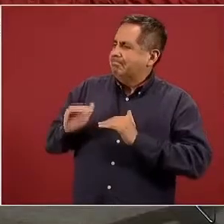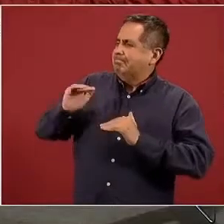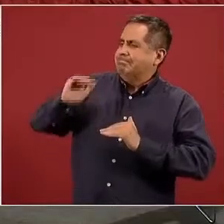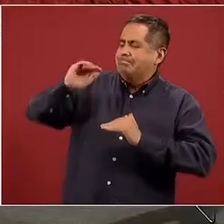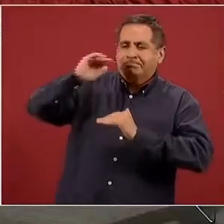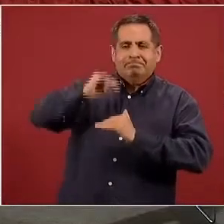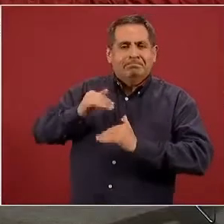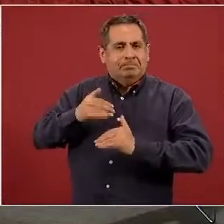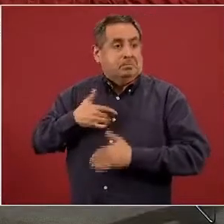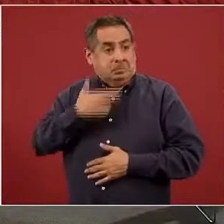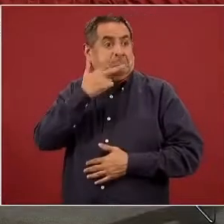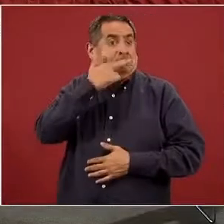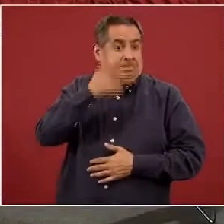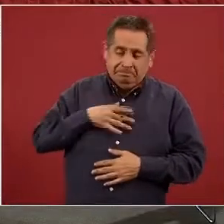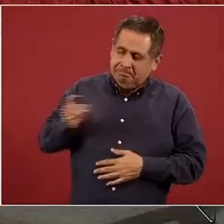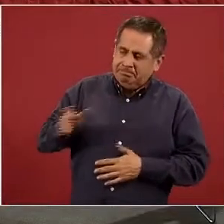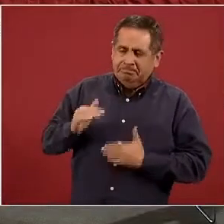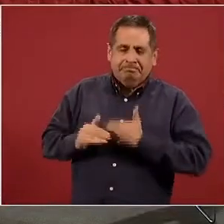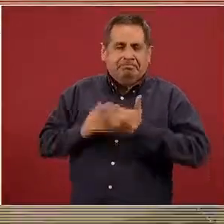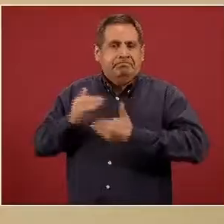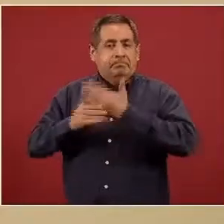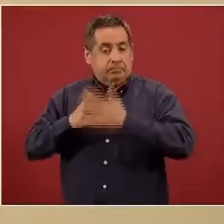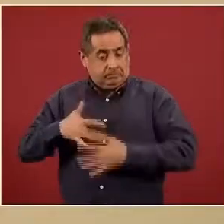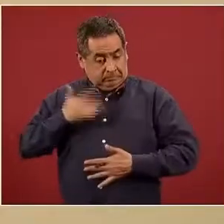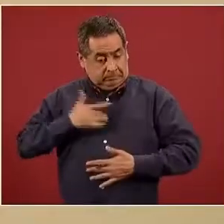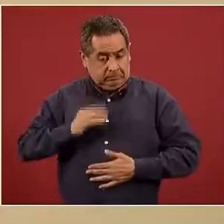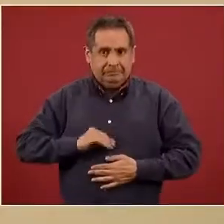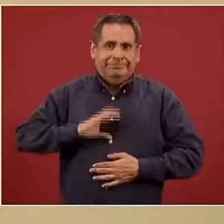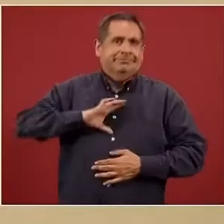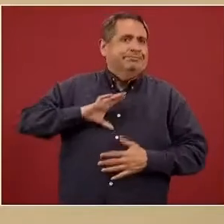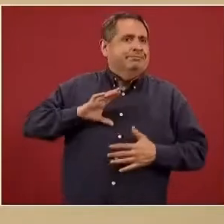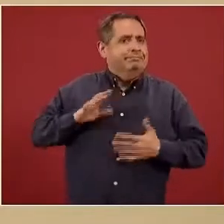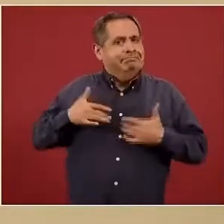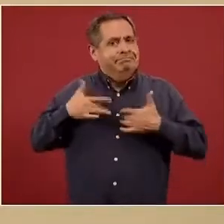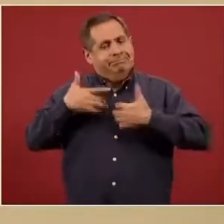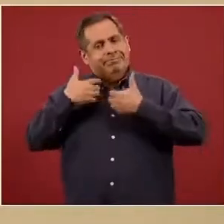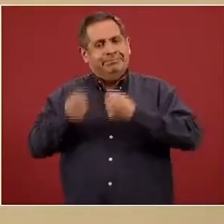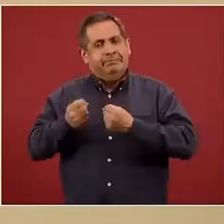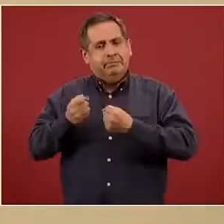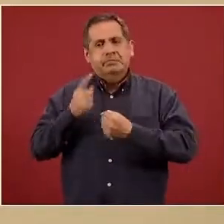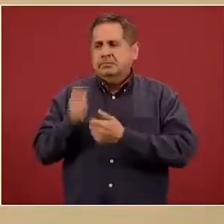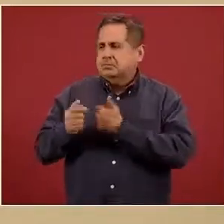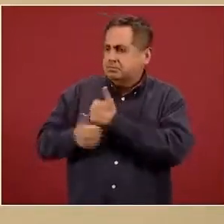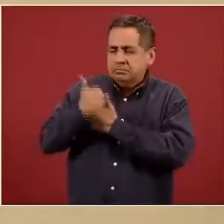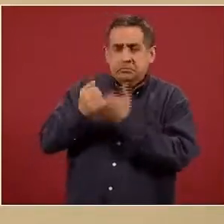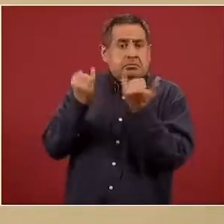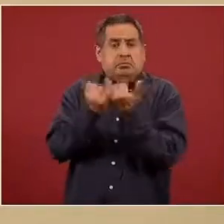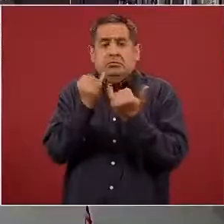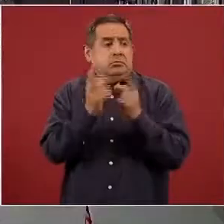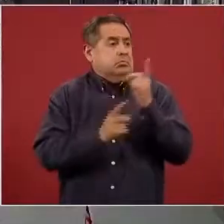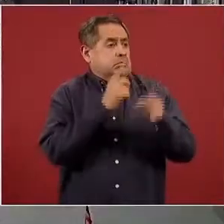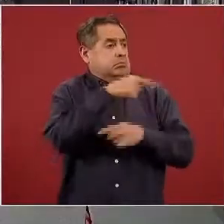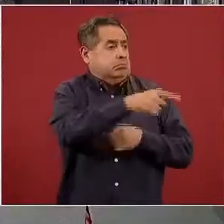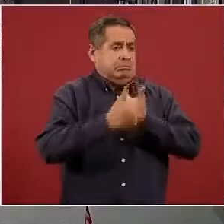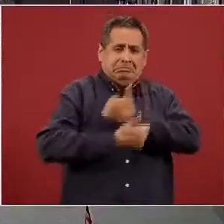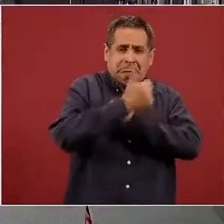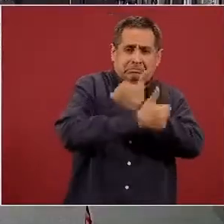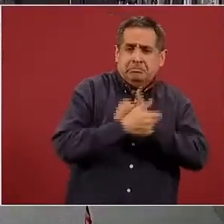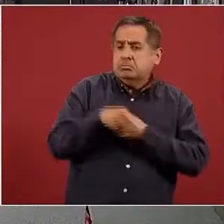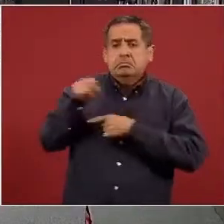otro para sentirse con esta gratificación, ¿no? Pero también es una cuestión de competencia, como en un deporte, ¿no? Y